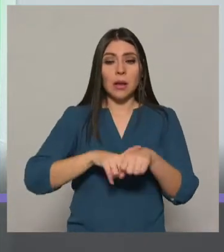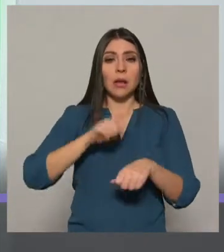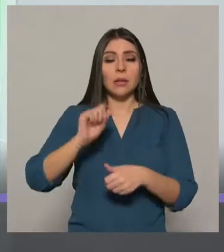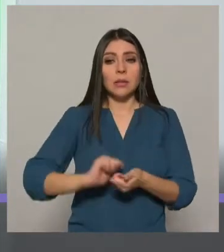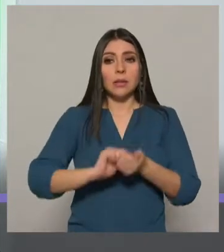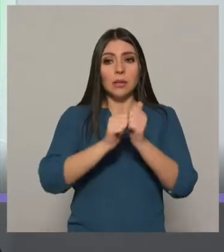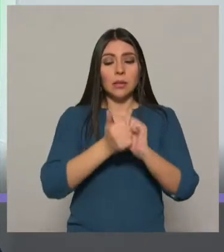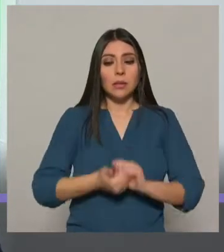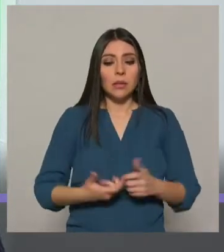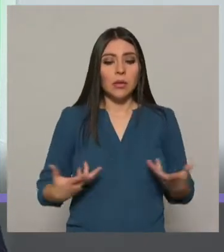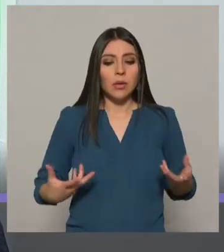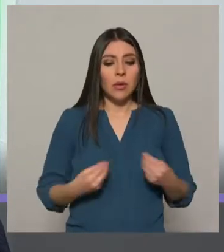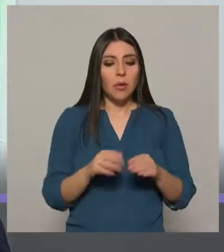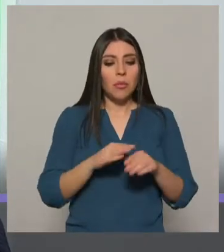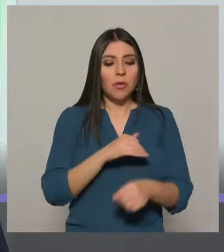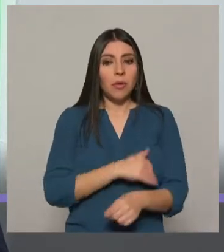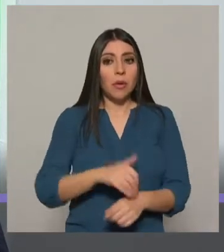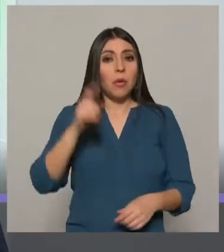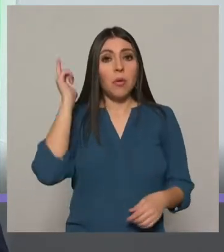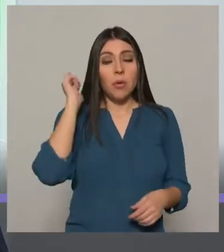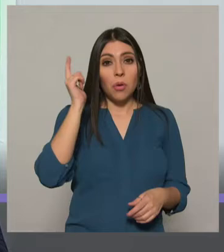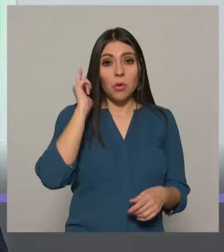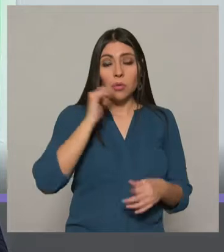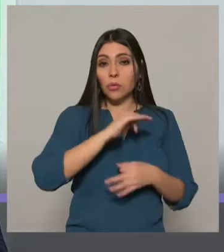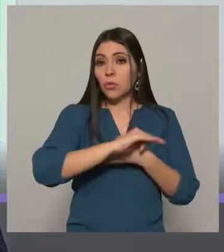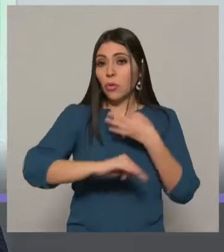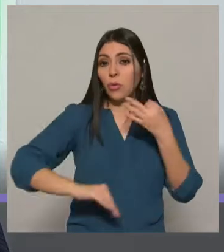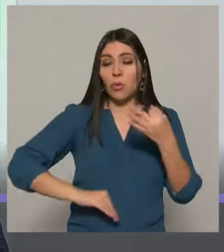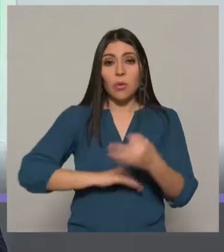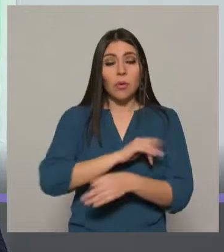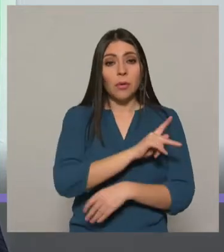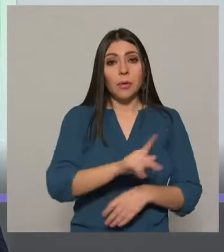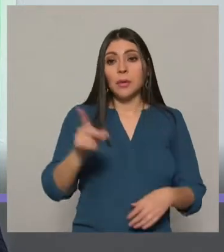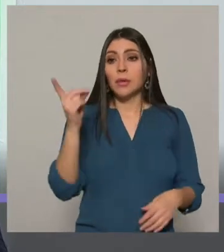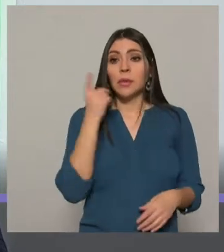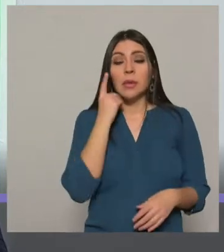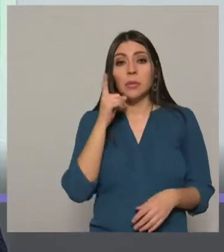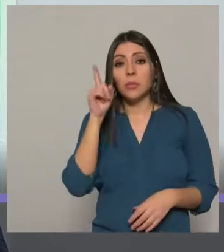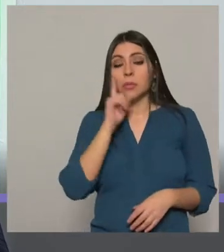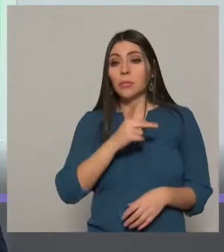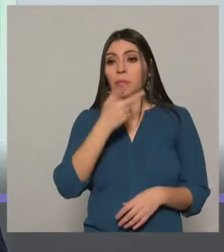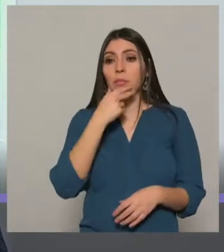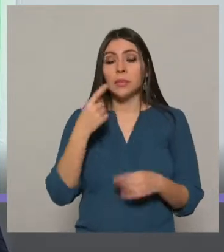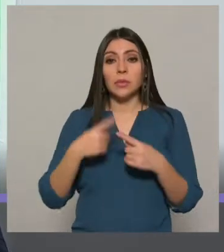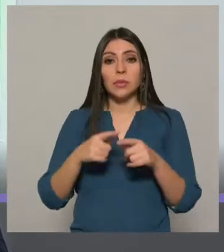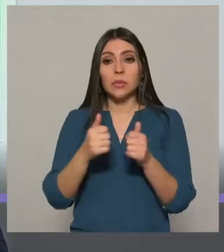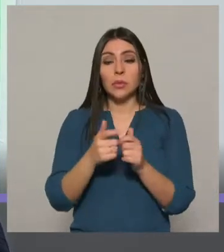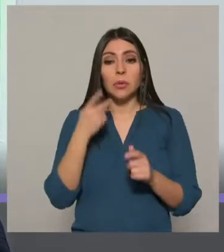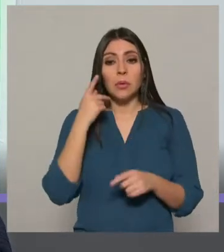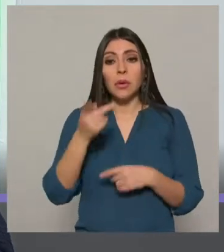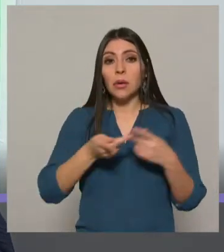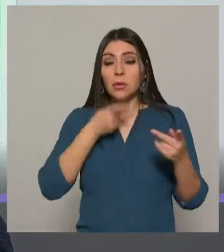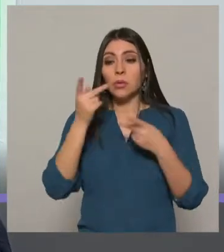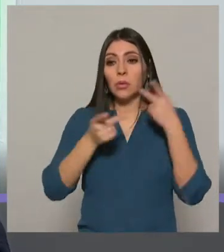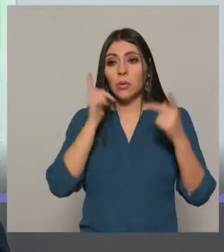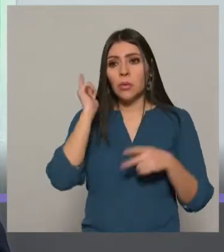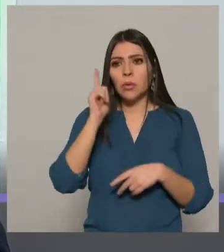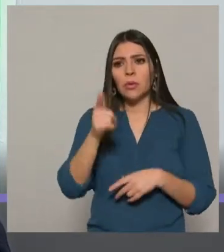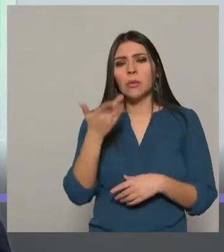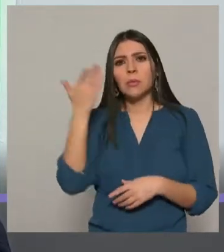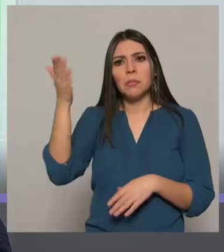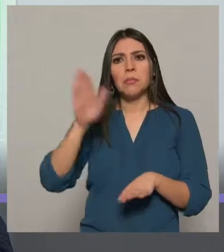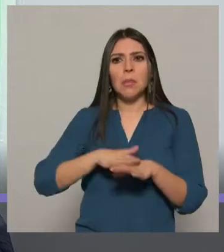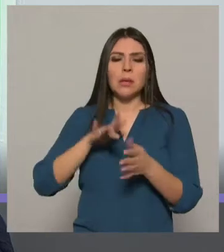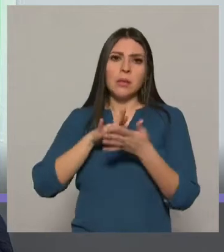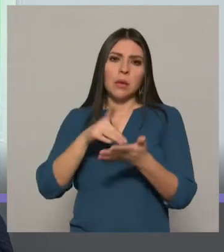familia, eso es una realidad, pero esperemos que todos los legisladores de todos los grupos parlamentarios que han dado la pelea pidan más